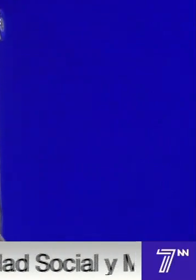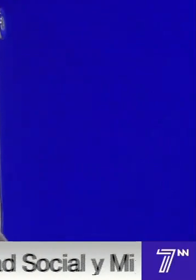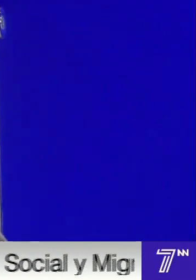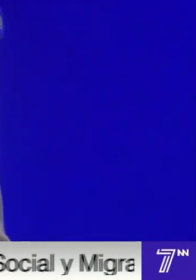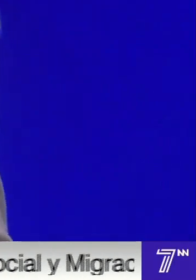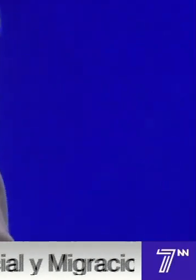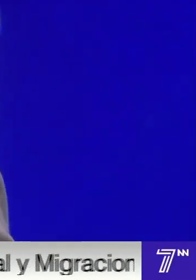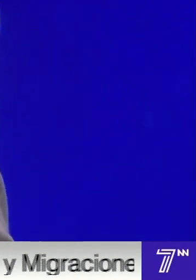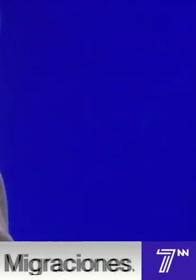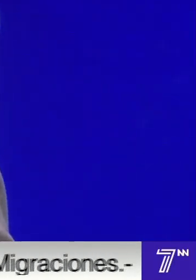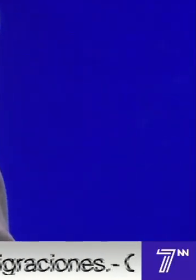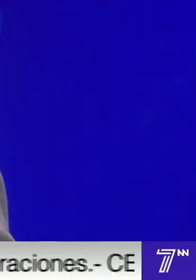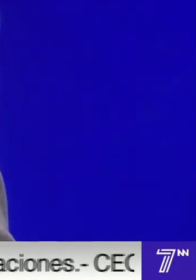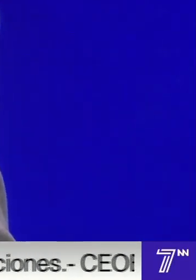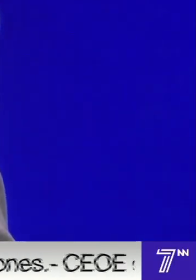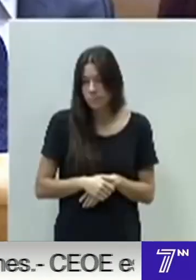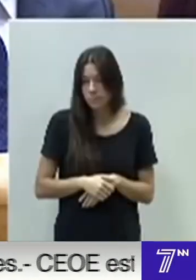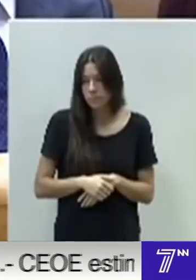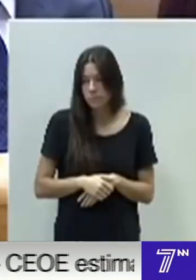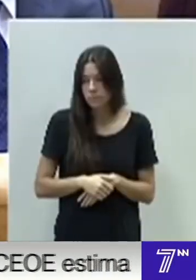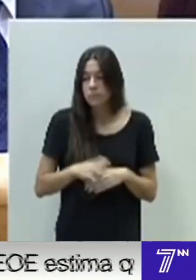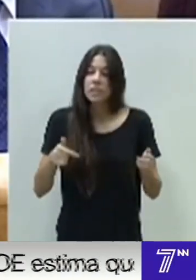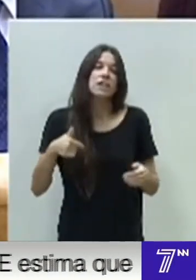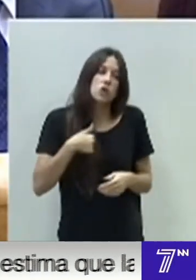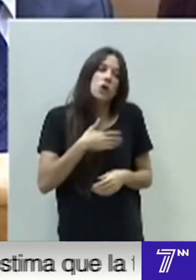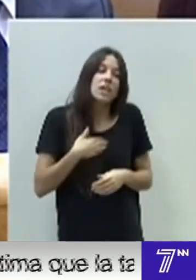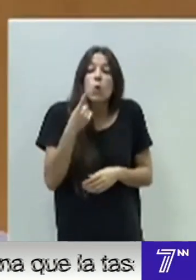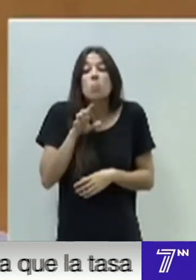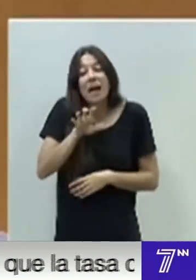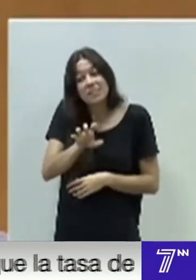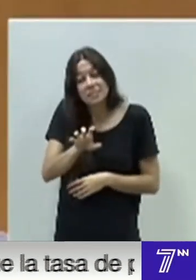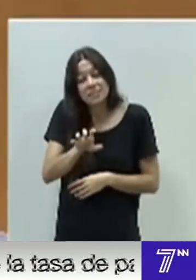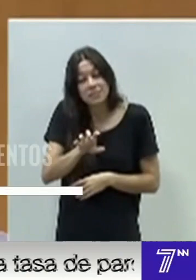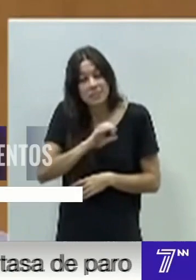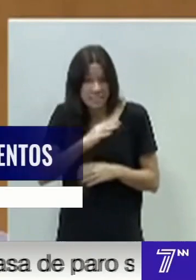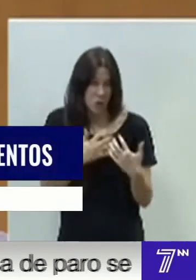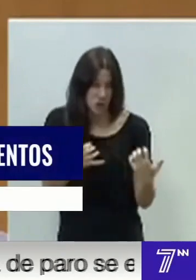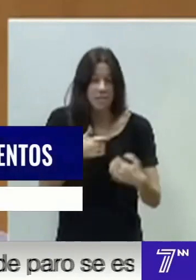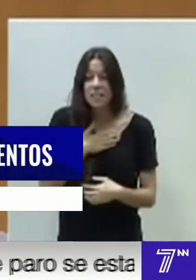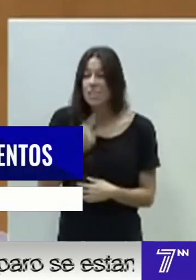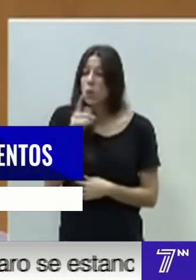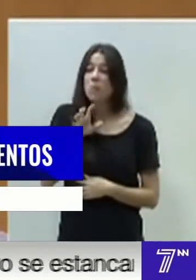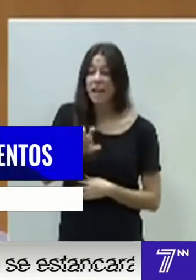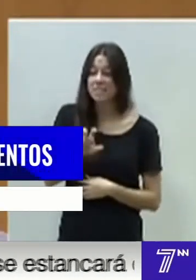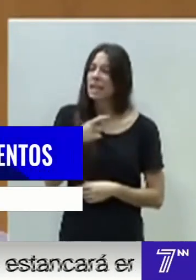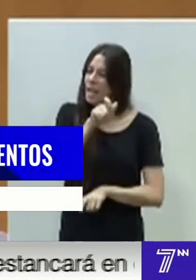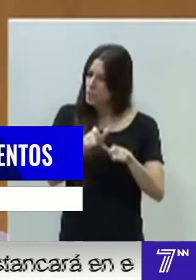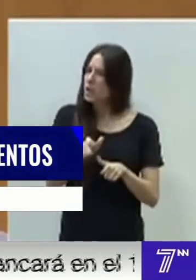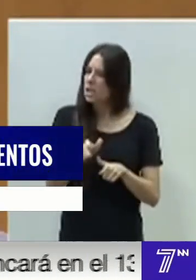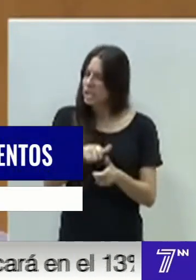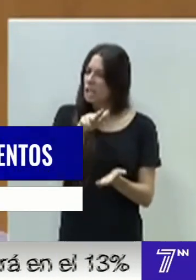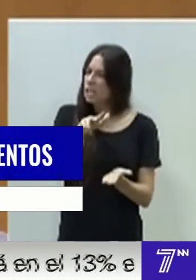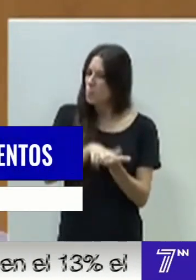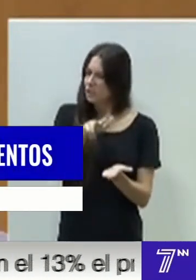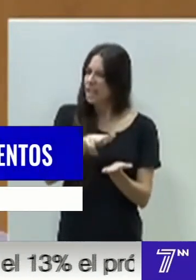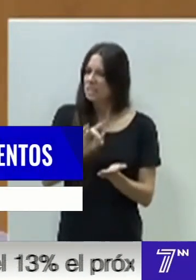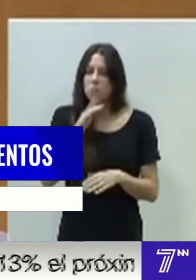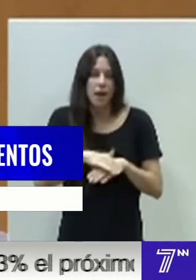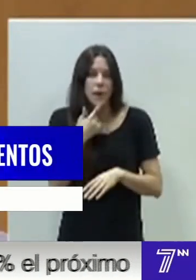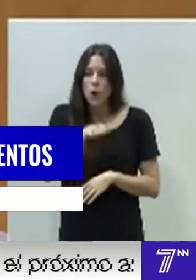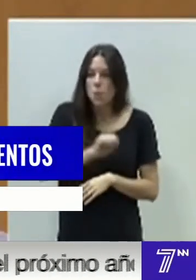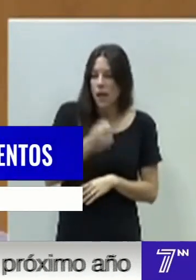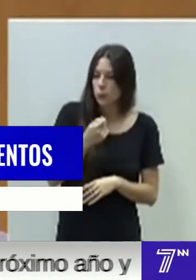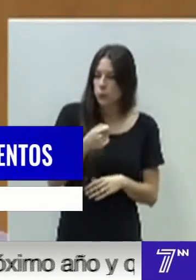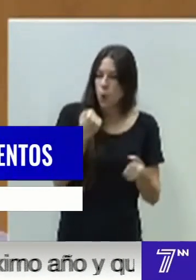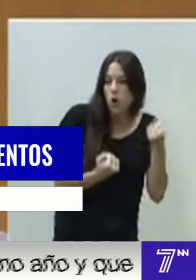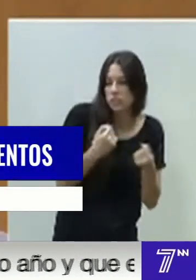esta afirmación. Yo quiero un país, señorías, en el que la gente se hipoteque, sí, se hipoteque para comprar un coche o para comprar una vivienda,